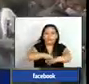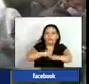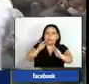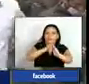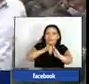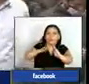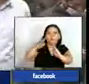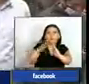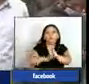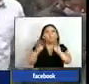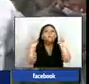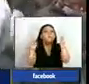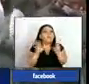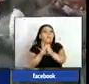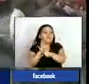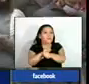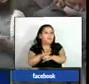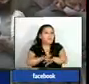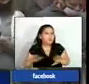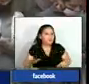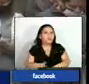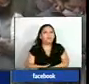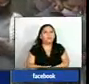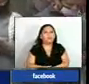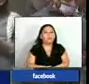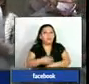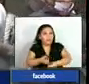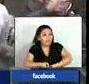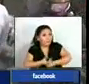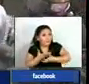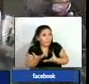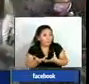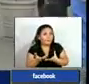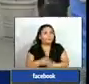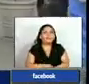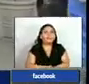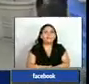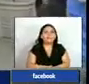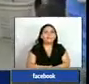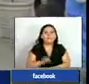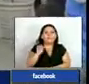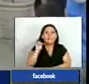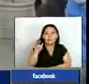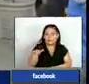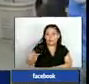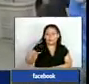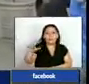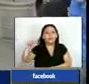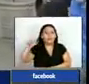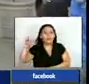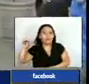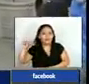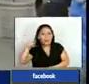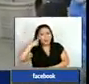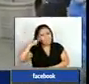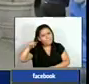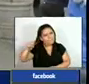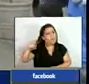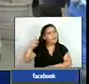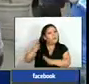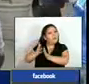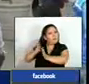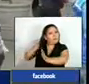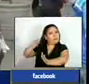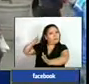pandemia de el COVID-19. Contarles que en los extremos de Lima se observaron extensas filas de hasta